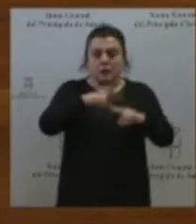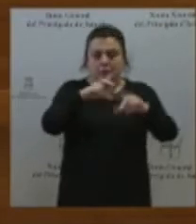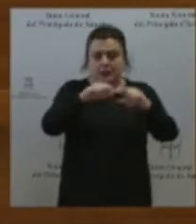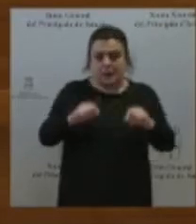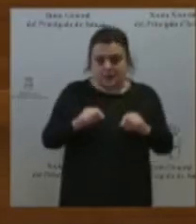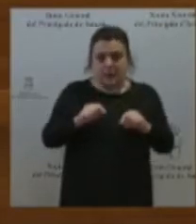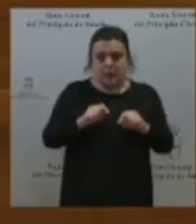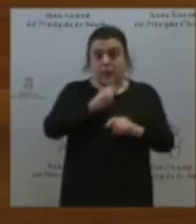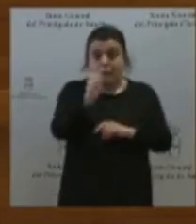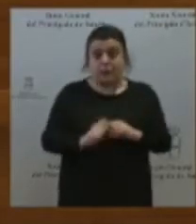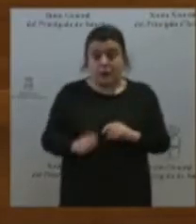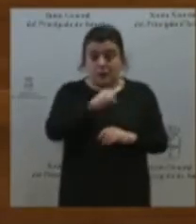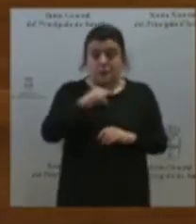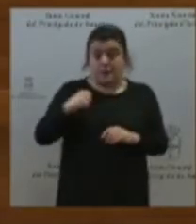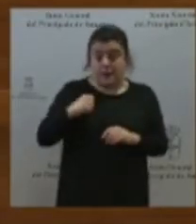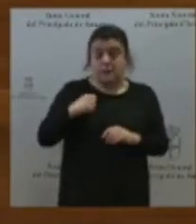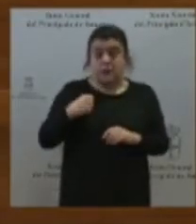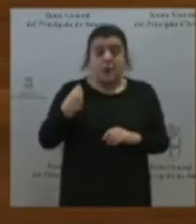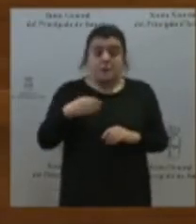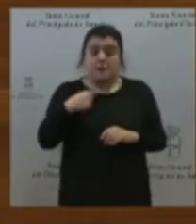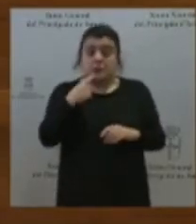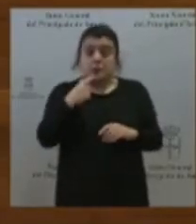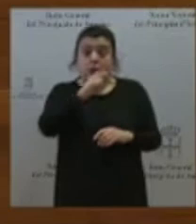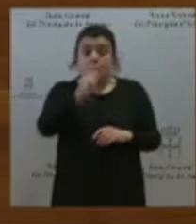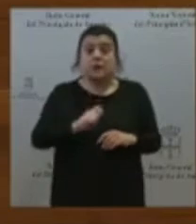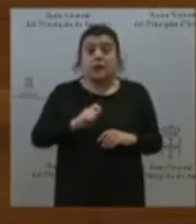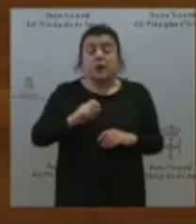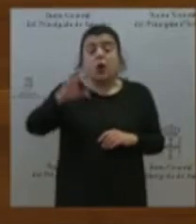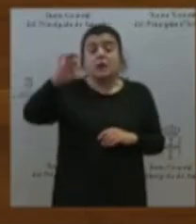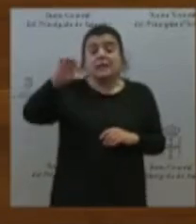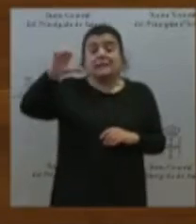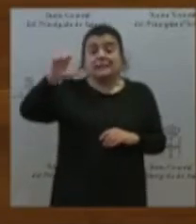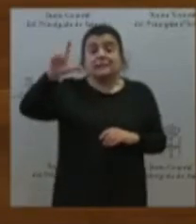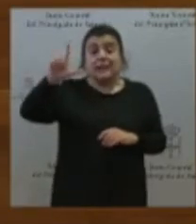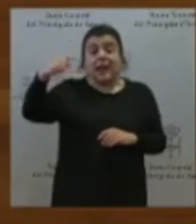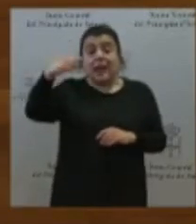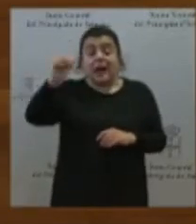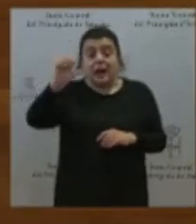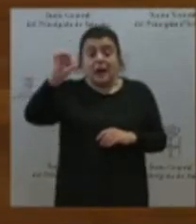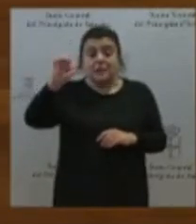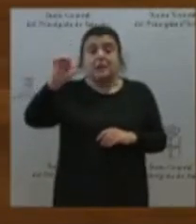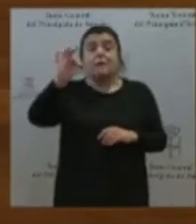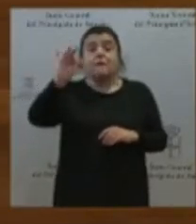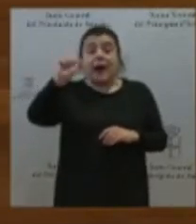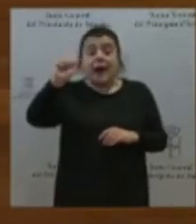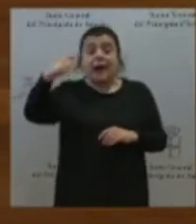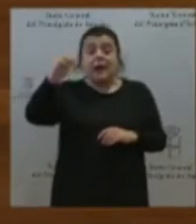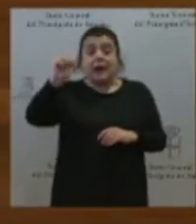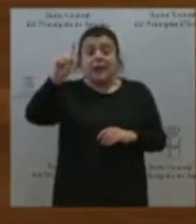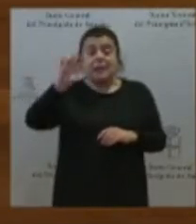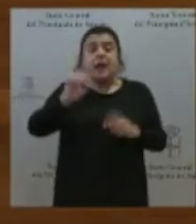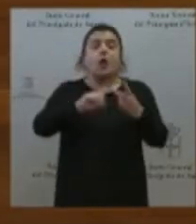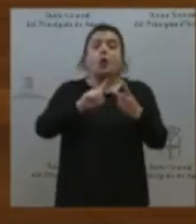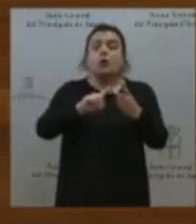Selgas Fagalde y otros más antiguos, como el que afecta a la extraordinaria colección de arte de Cajastur, han puesto en tela de juicio el